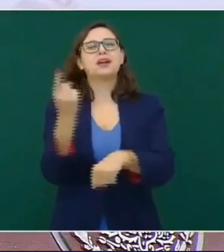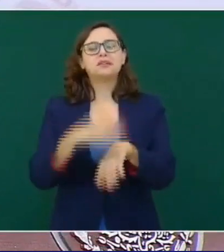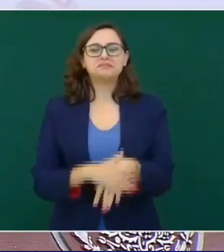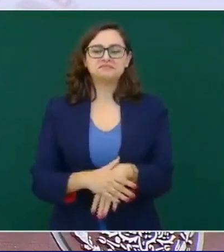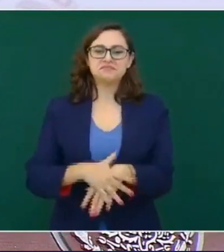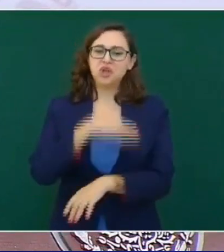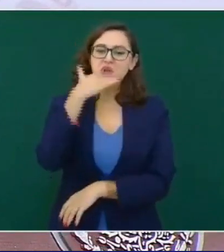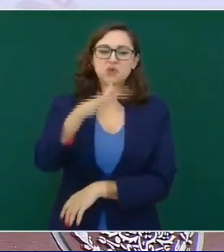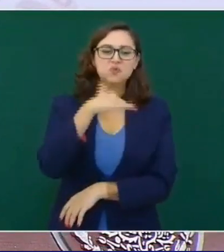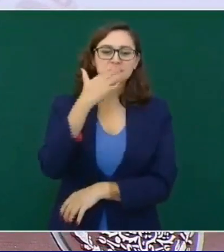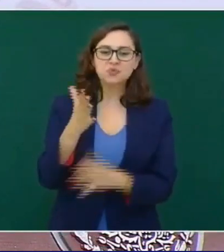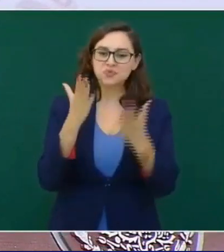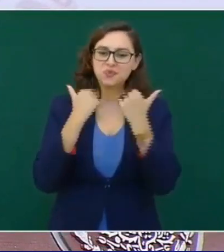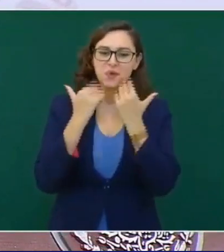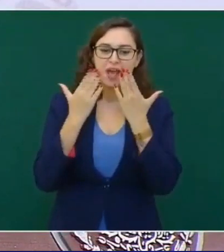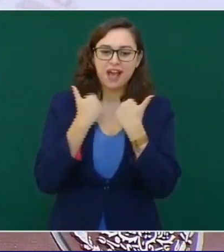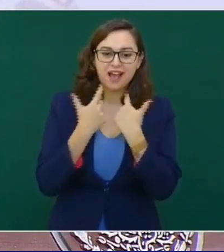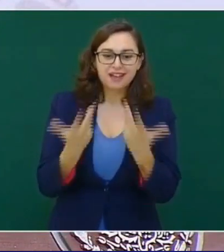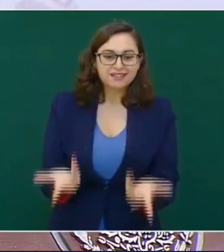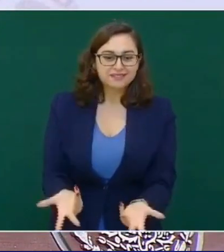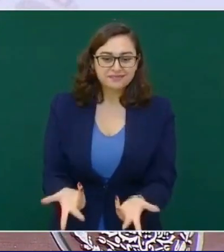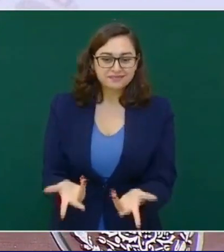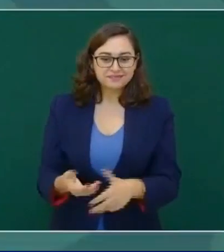Vamos a ejemplos.